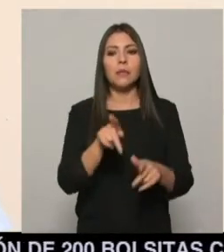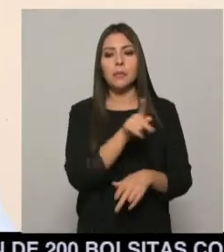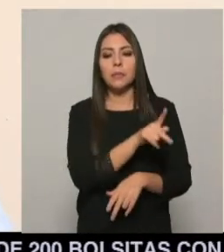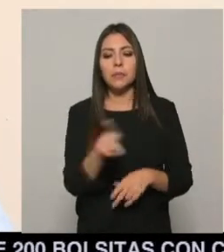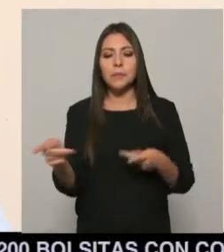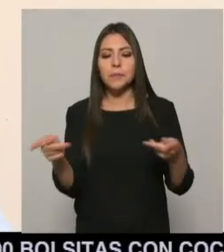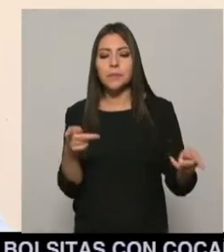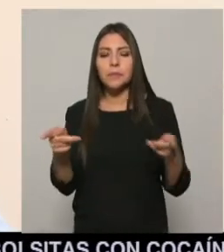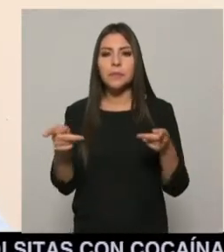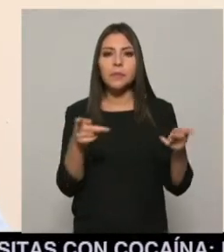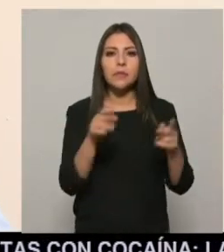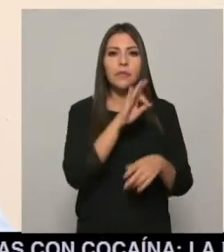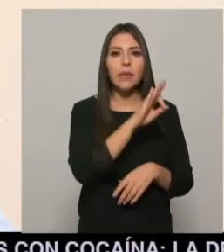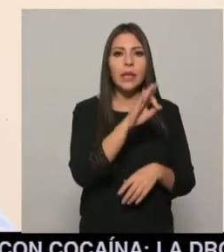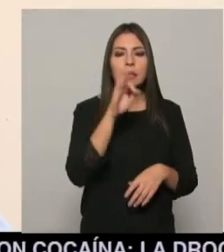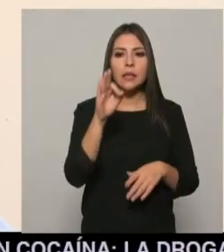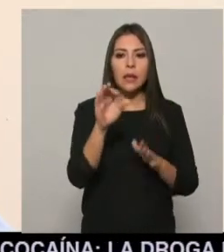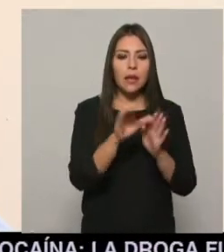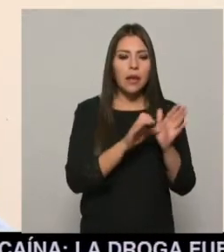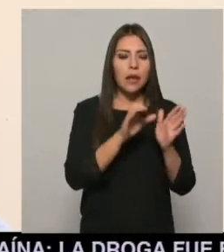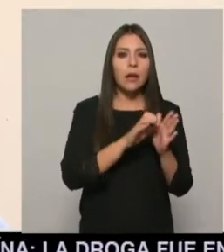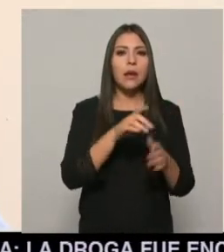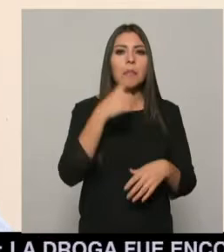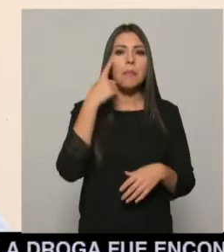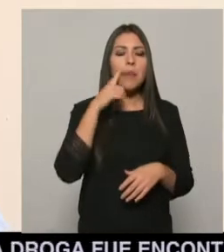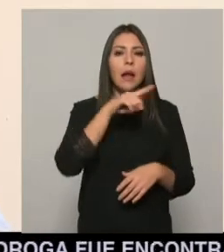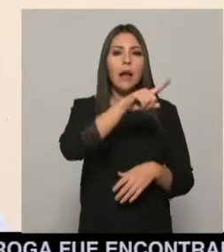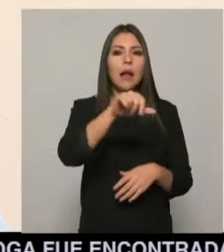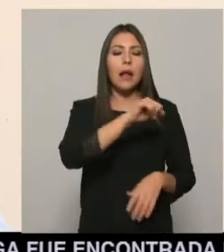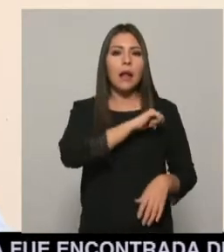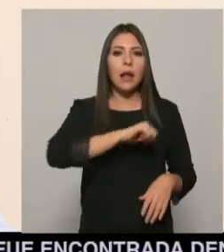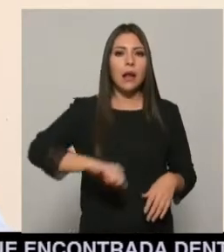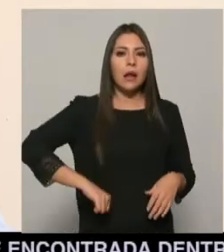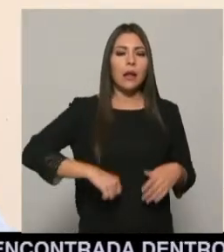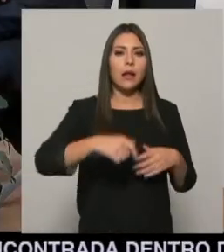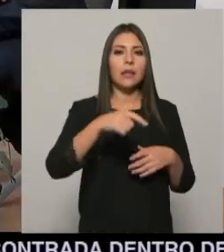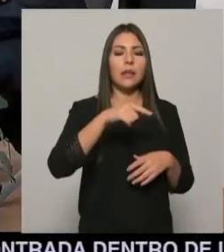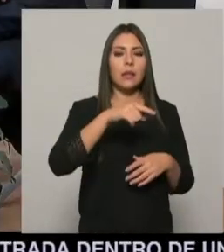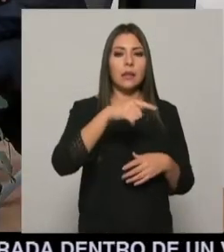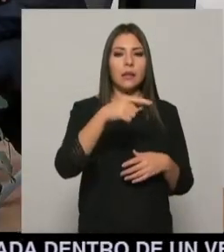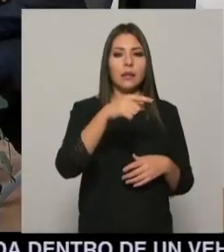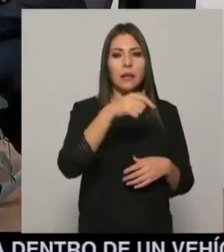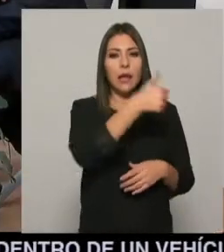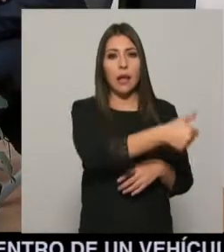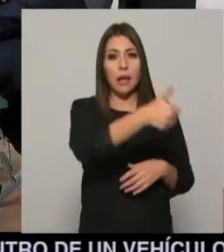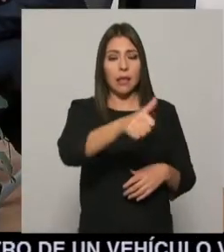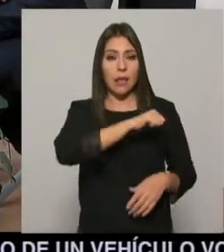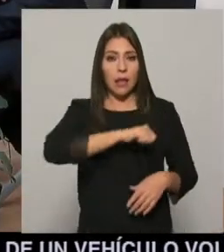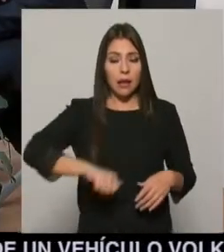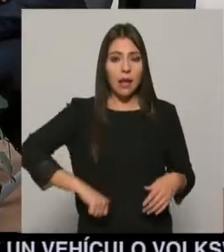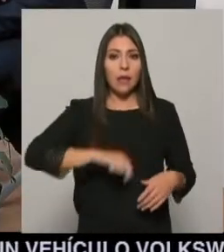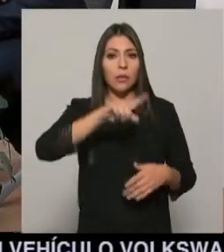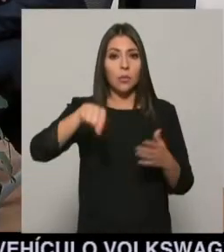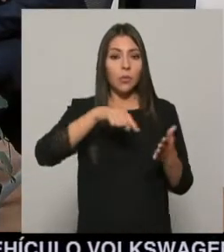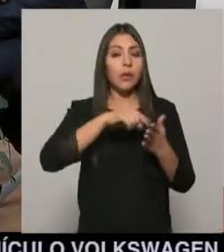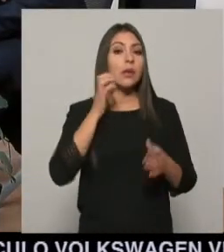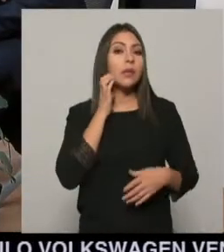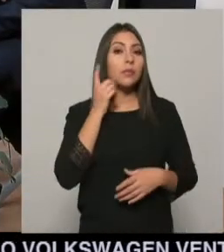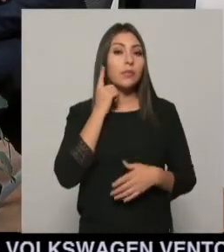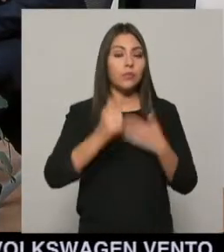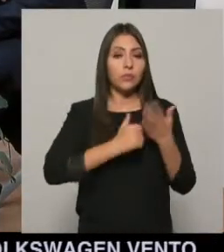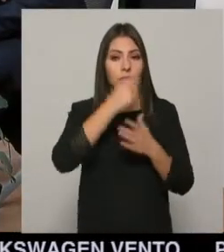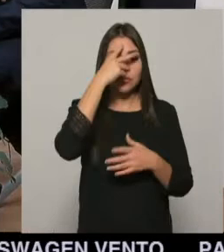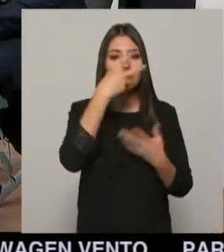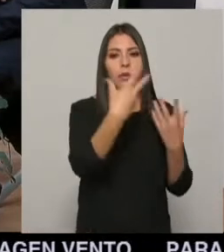nos permita tener reuniones con los propios alcaldes en el Congreso de la Ciudad y poder abordar cuáles son los obstáculos que